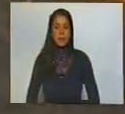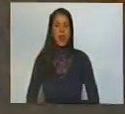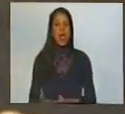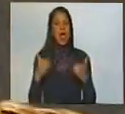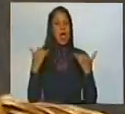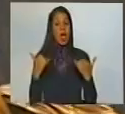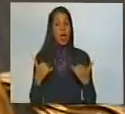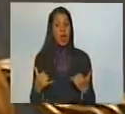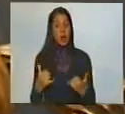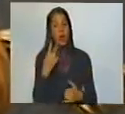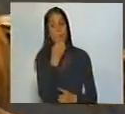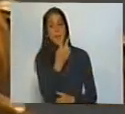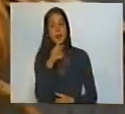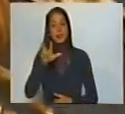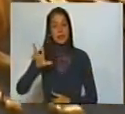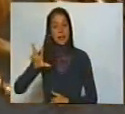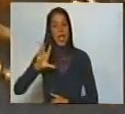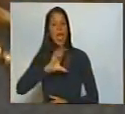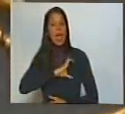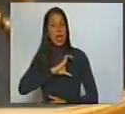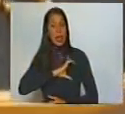Ahora viene el 23 de enero,